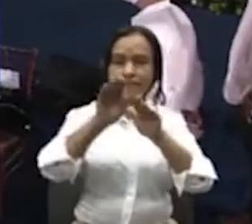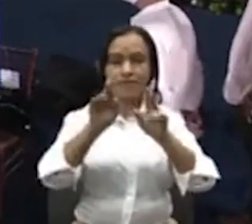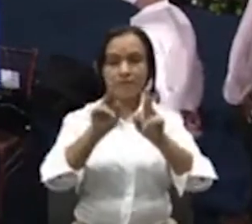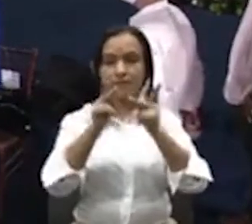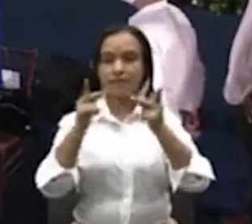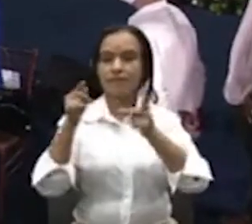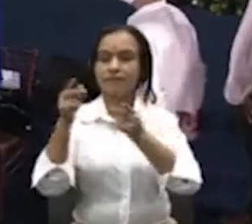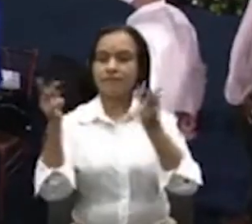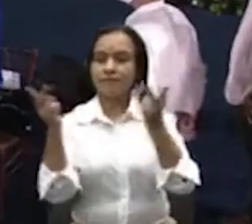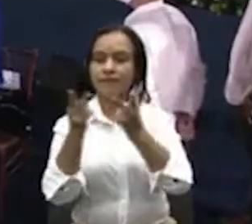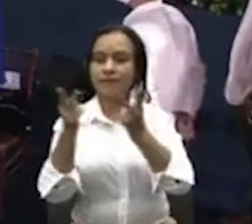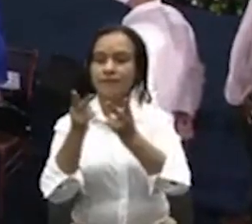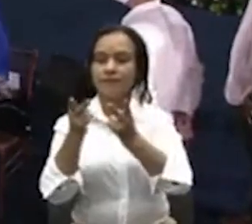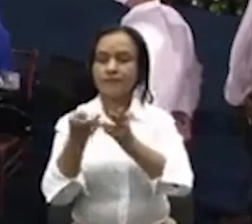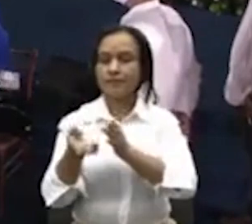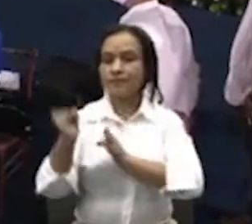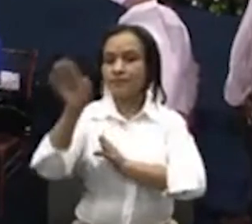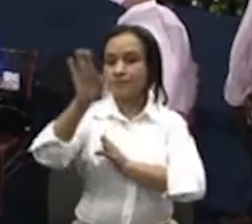ribera.